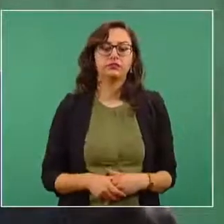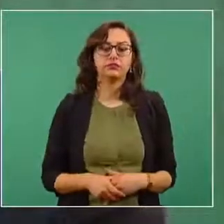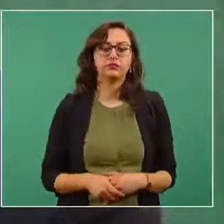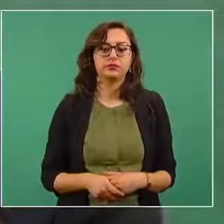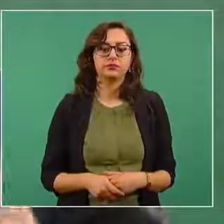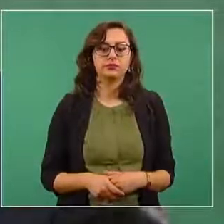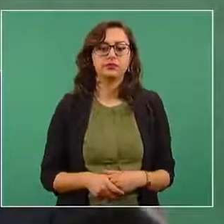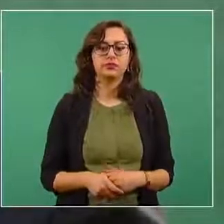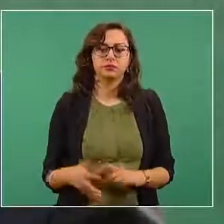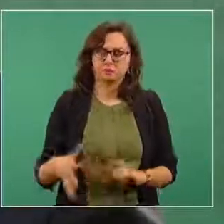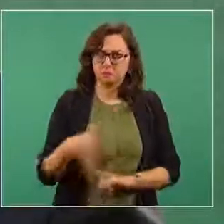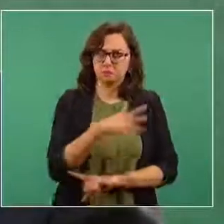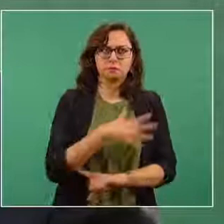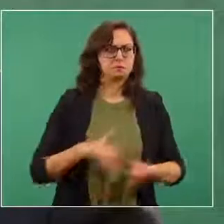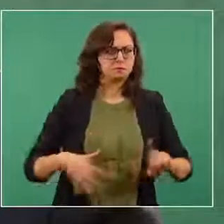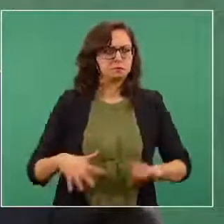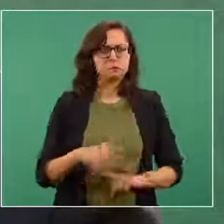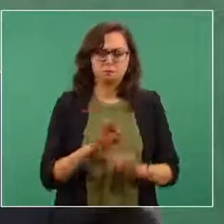en un buen ambiente,